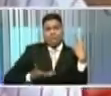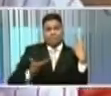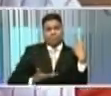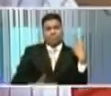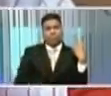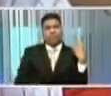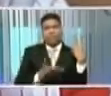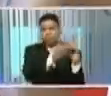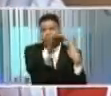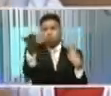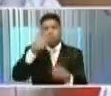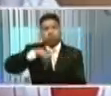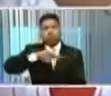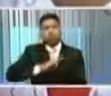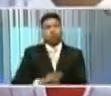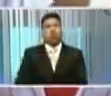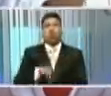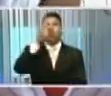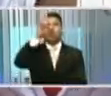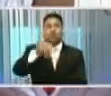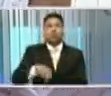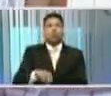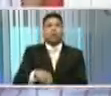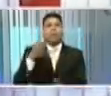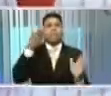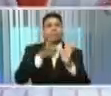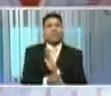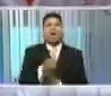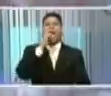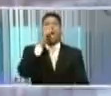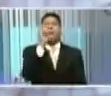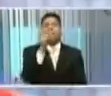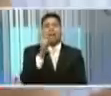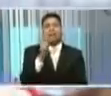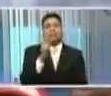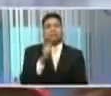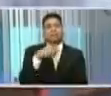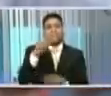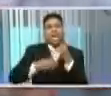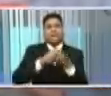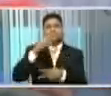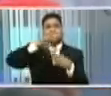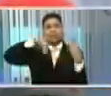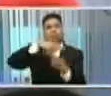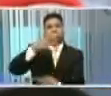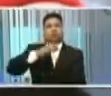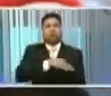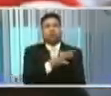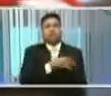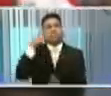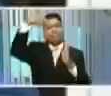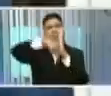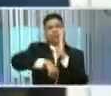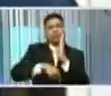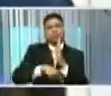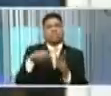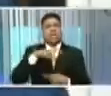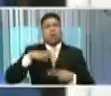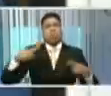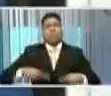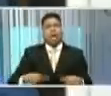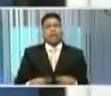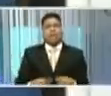eso nunca había pasado en Venezuela. Jamás en Venezuela se había hecho una revolución social tan profunda, tan humana,